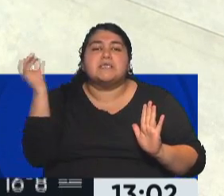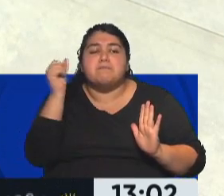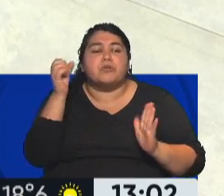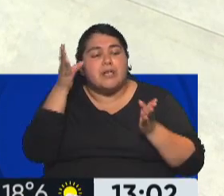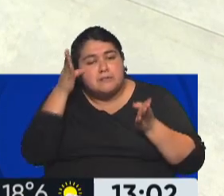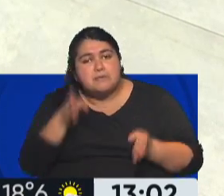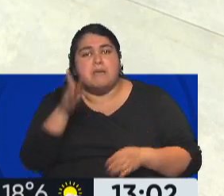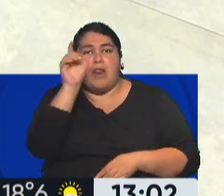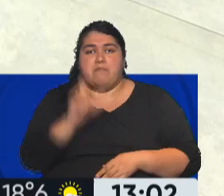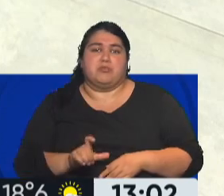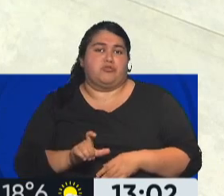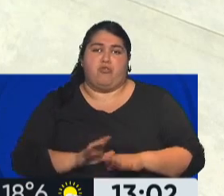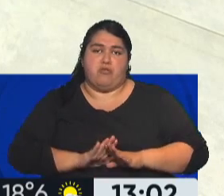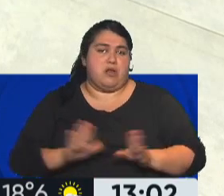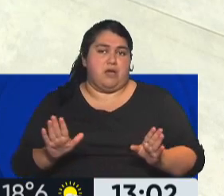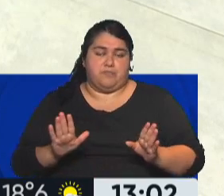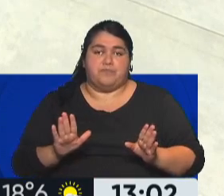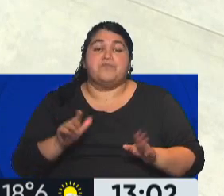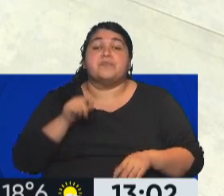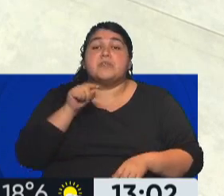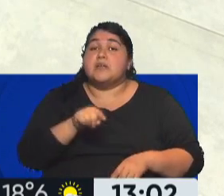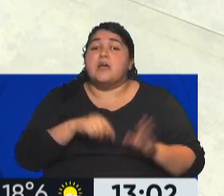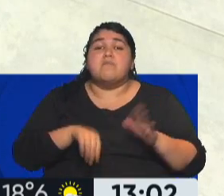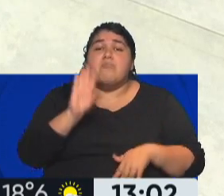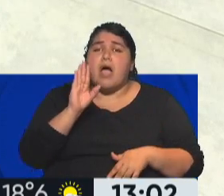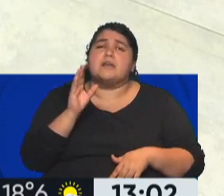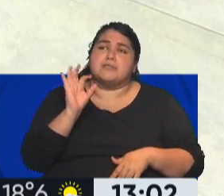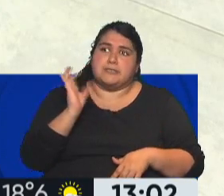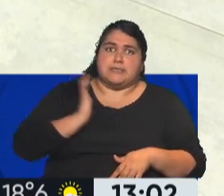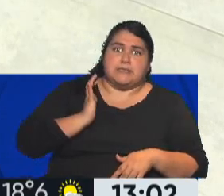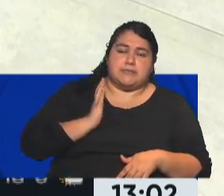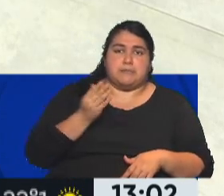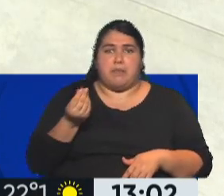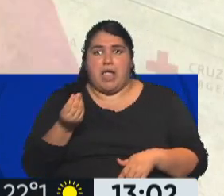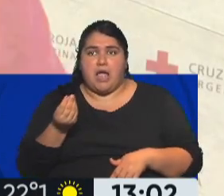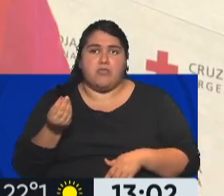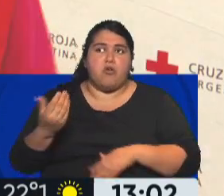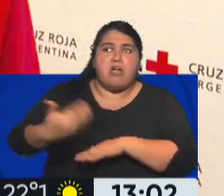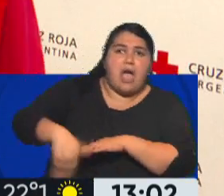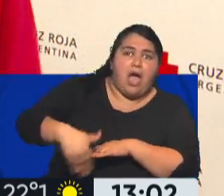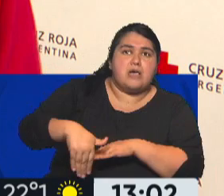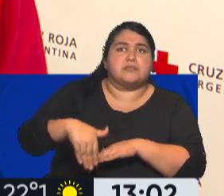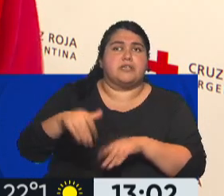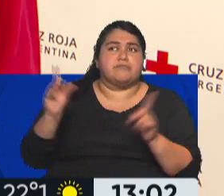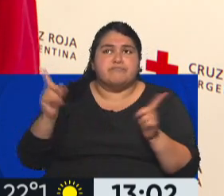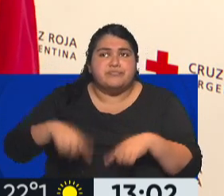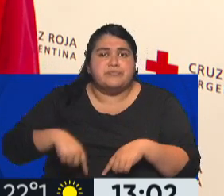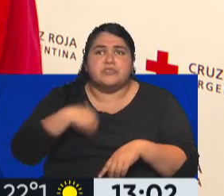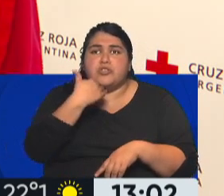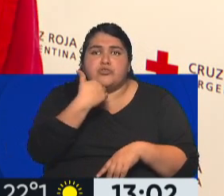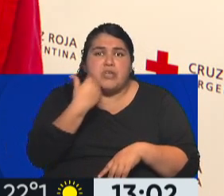por eso lo ponemos rápidamente Y seguramente que uno de los grandes miedos que hay en la calle justamente ante la atención de